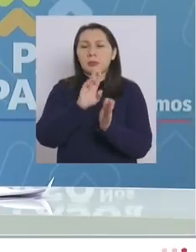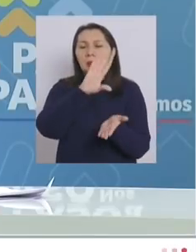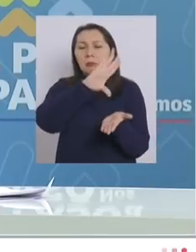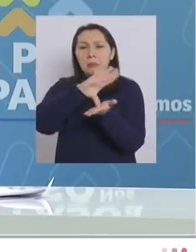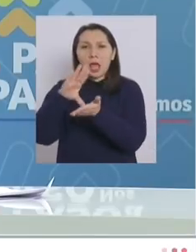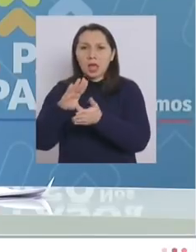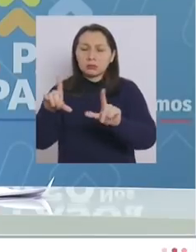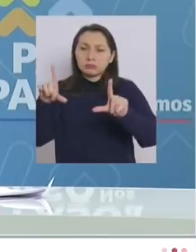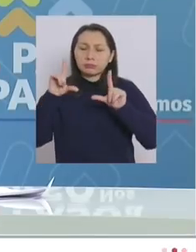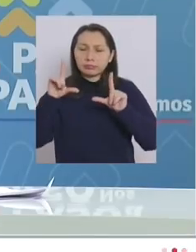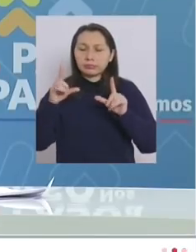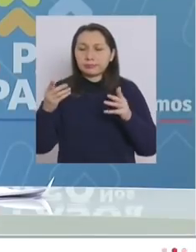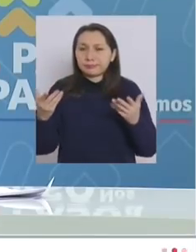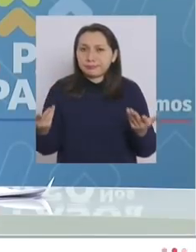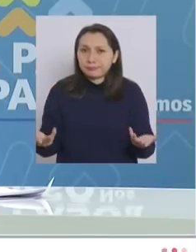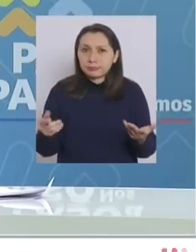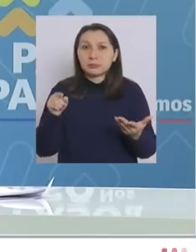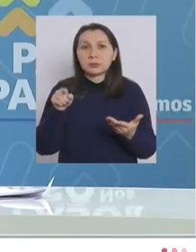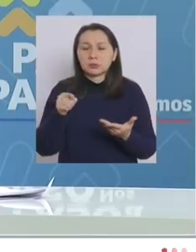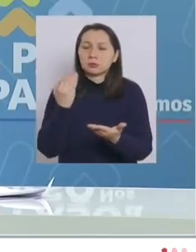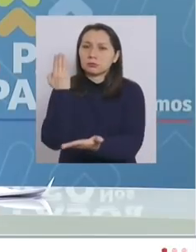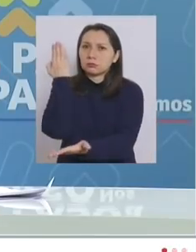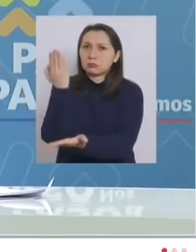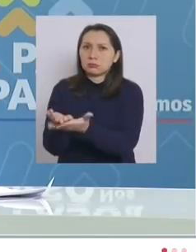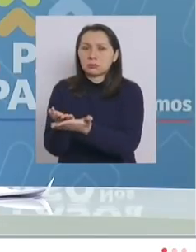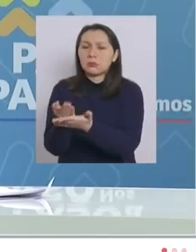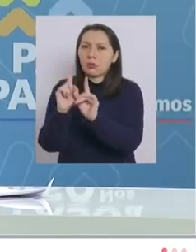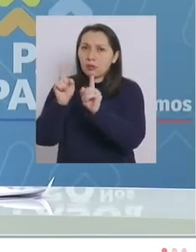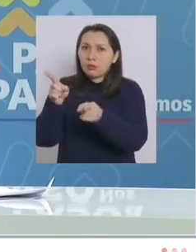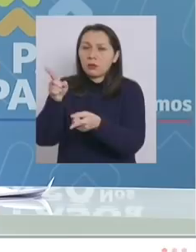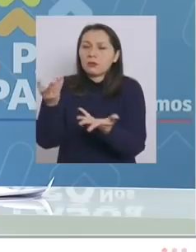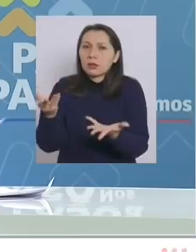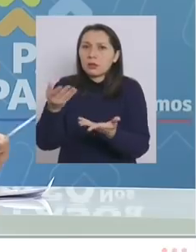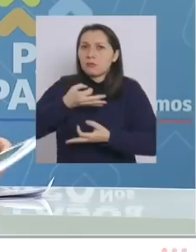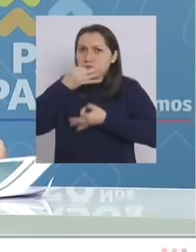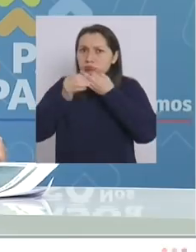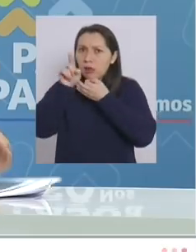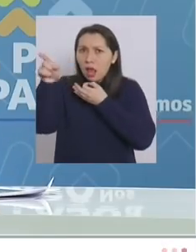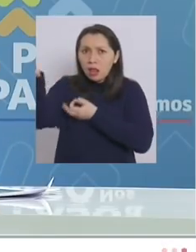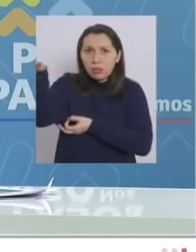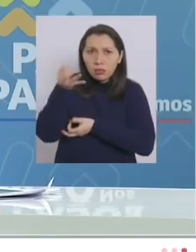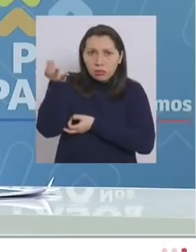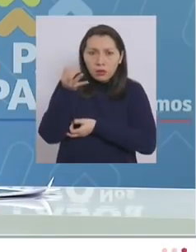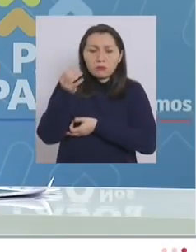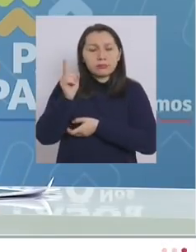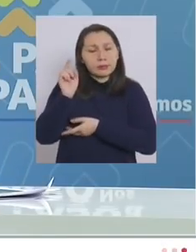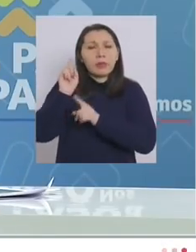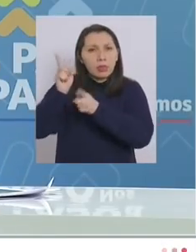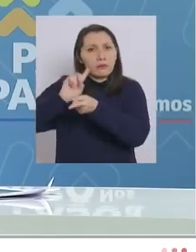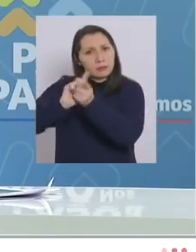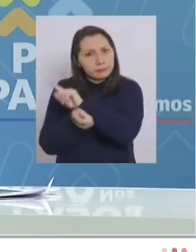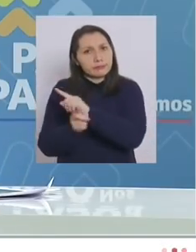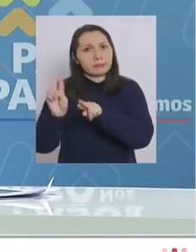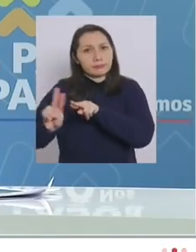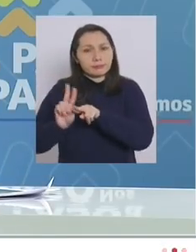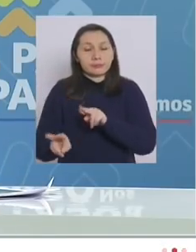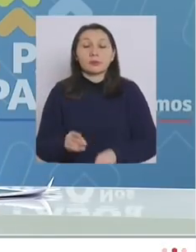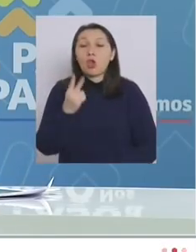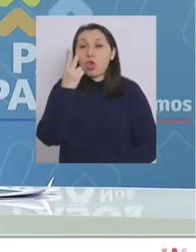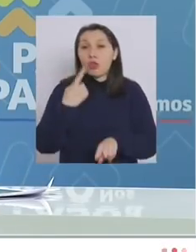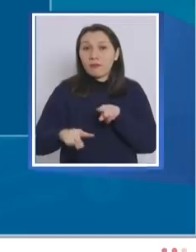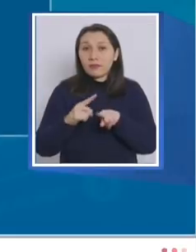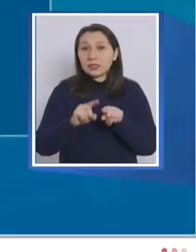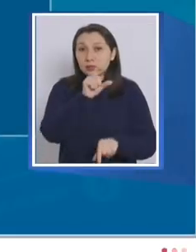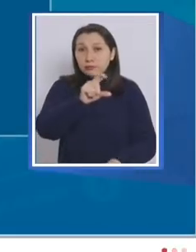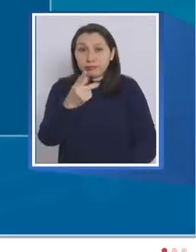de prestigio. Por lo tanto, exijo que esas declaraciones se corrijan. Con 2 dosis ya hemos vacunado